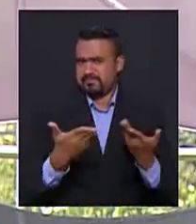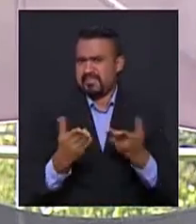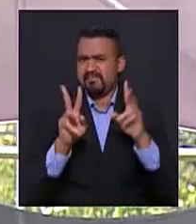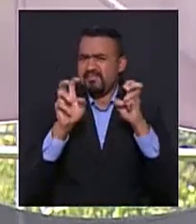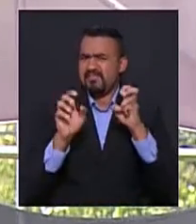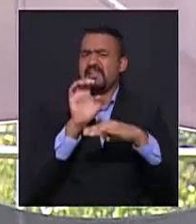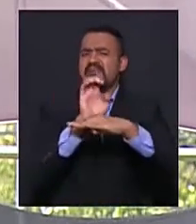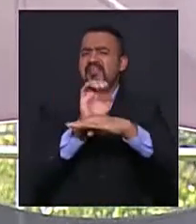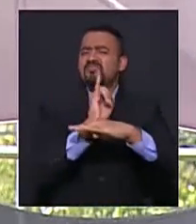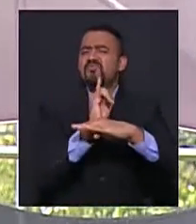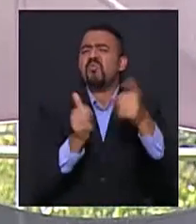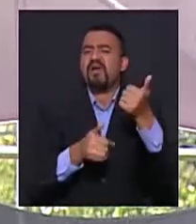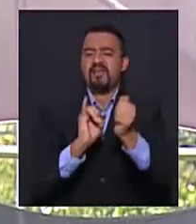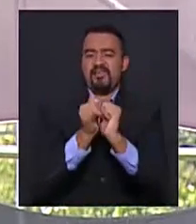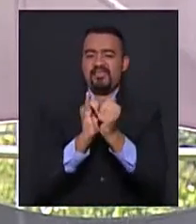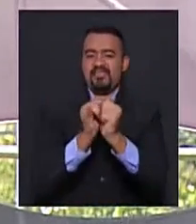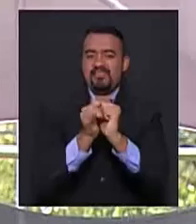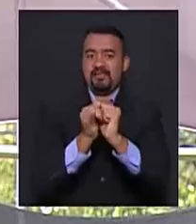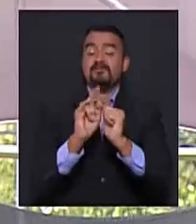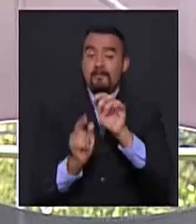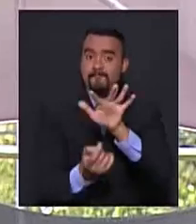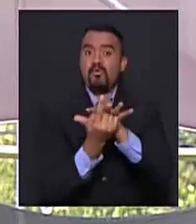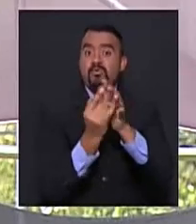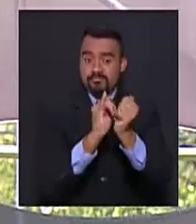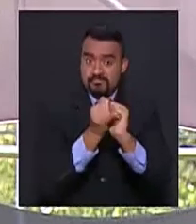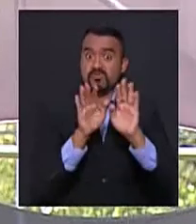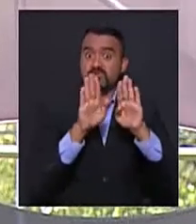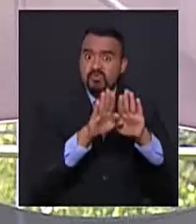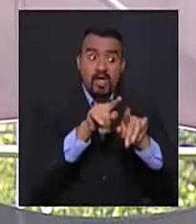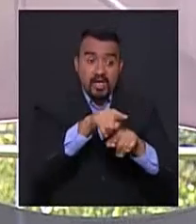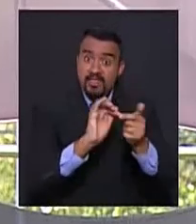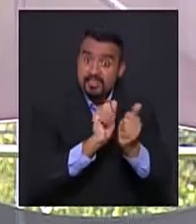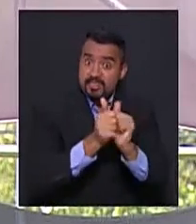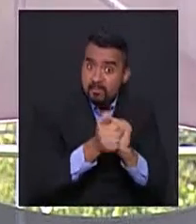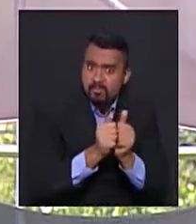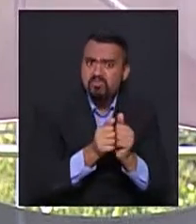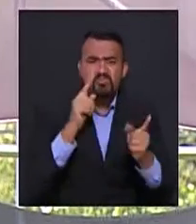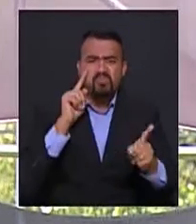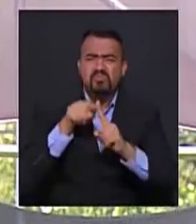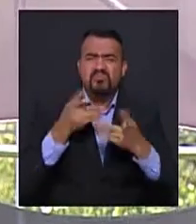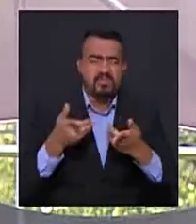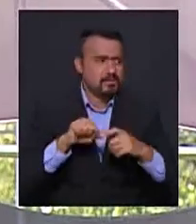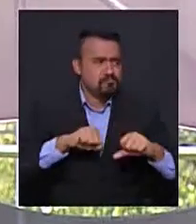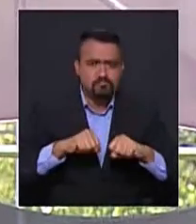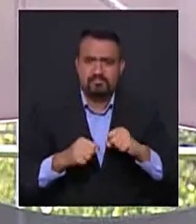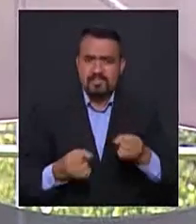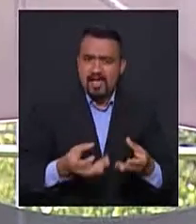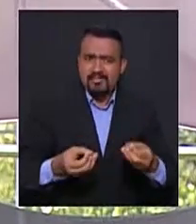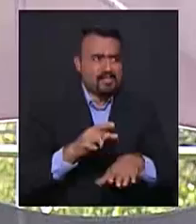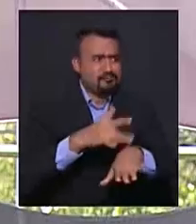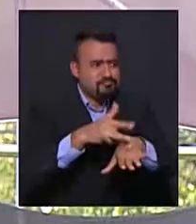INDER, Instituto de Recreación y Deporte, una de las entidades más importantes para lograr salir del